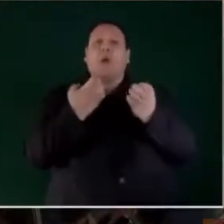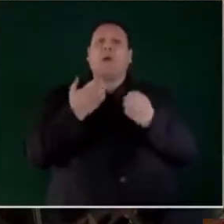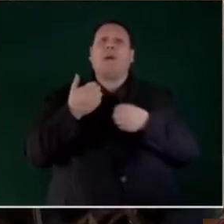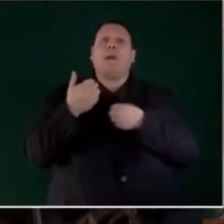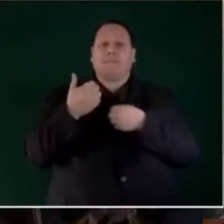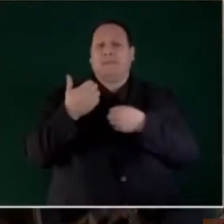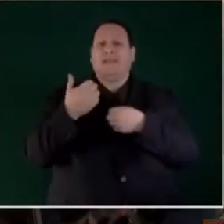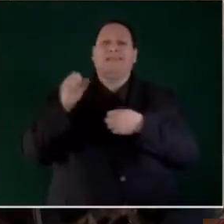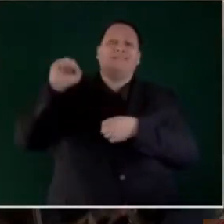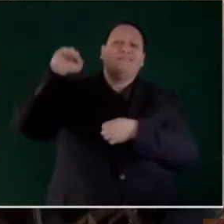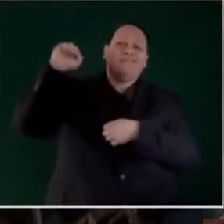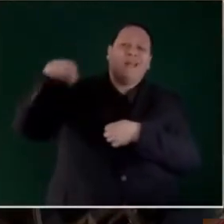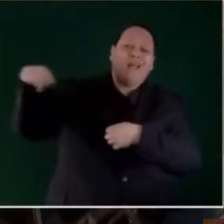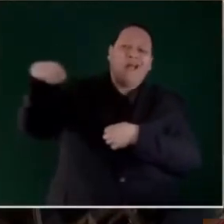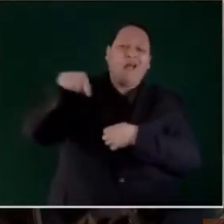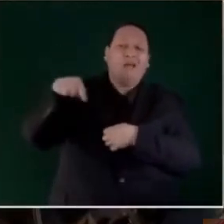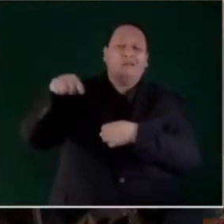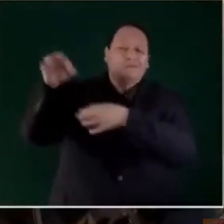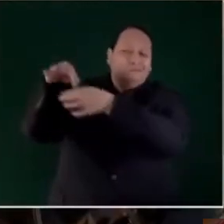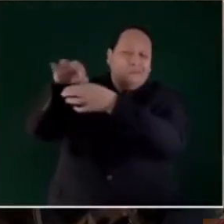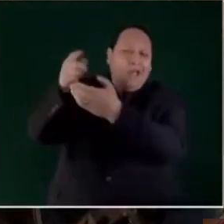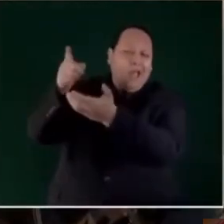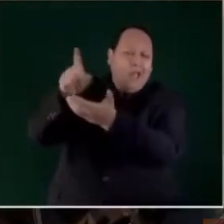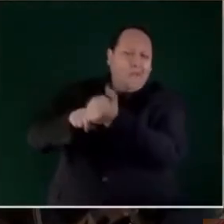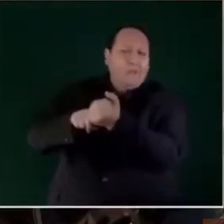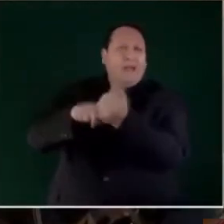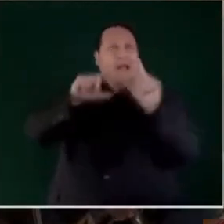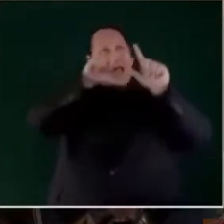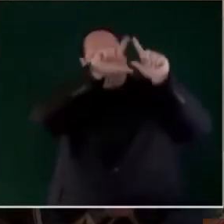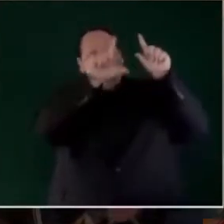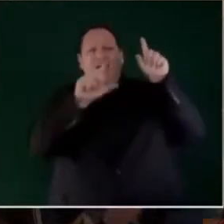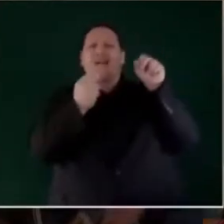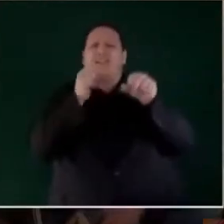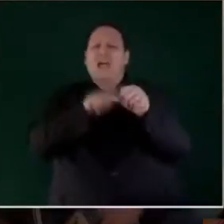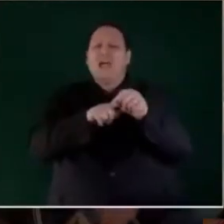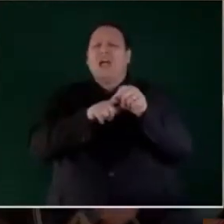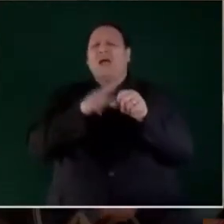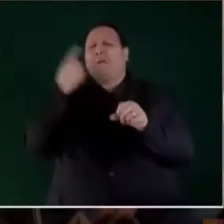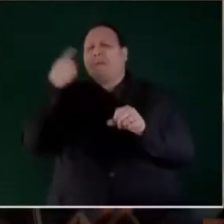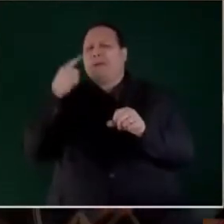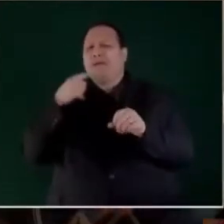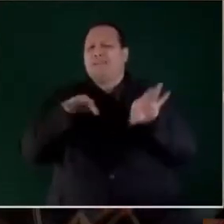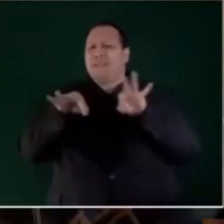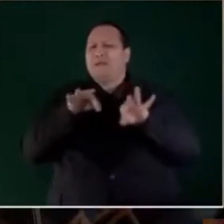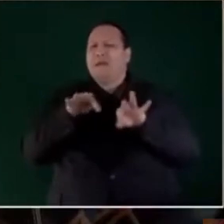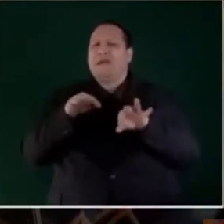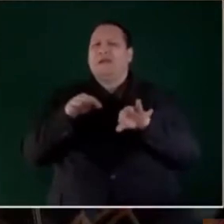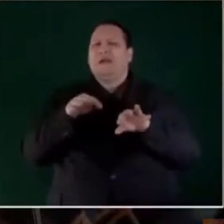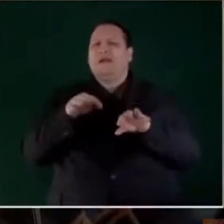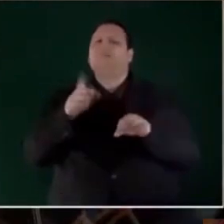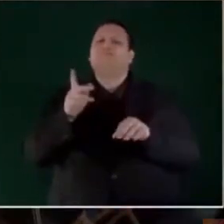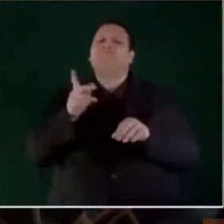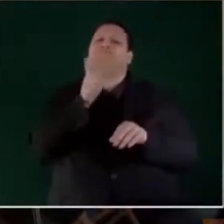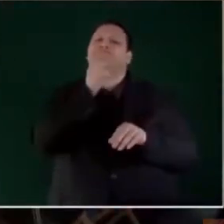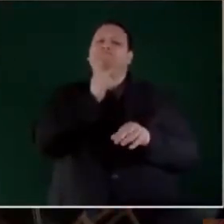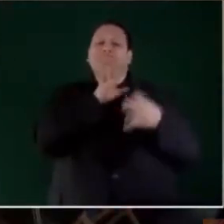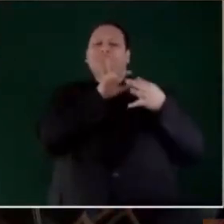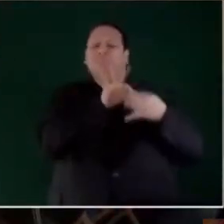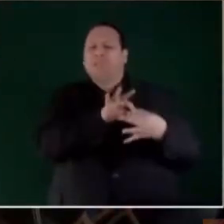elecciones sindicales del Sindicato Nacional de Trabajadores Petroleros, muchos sindicalizados han